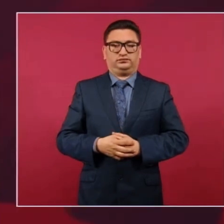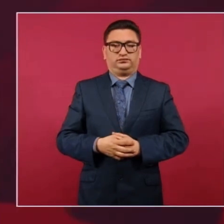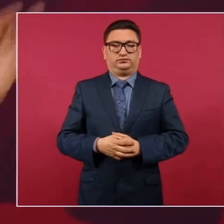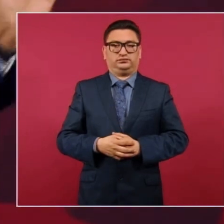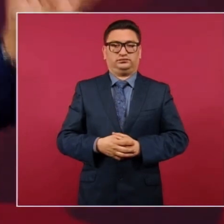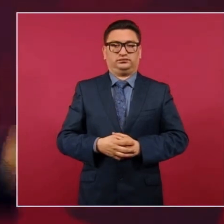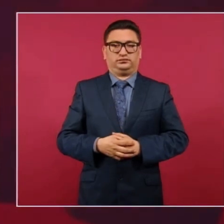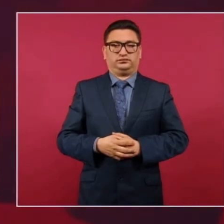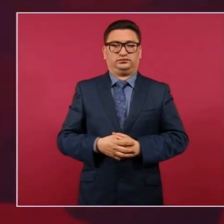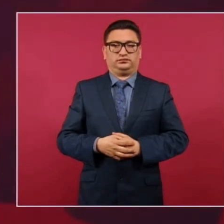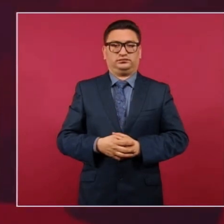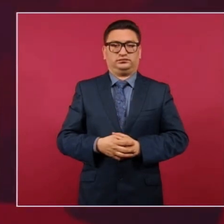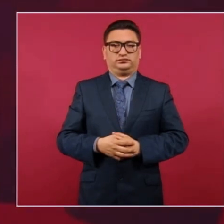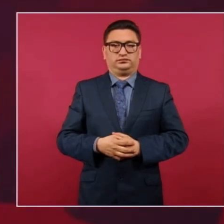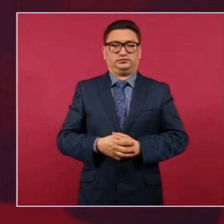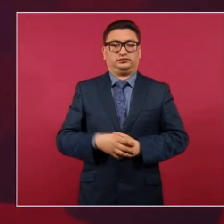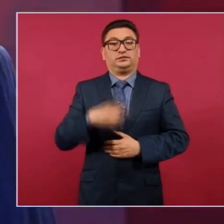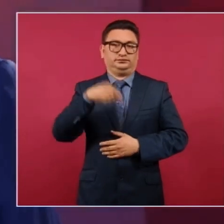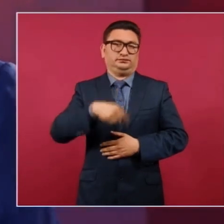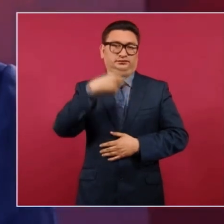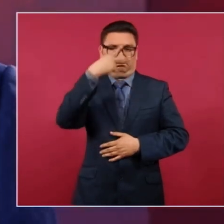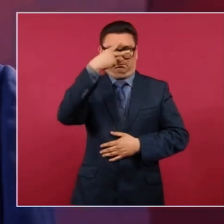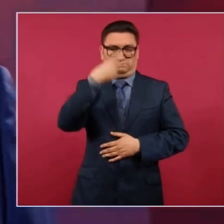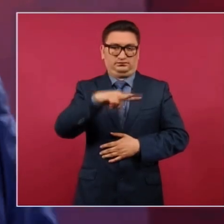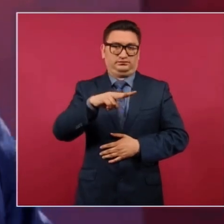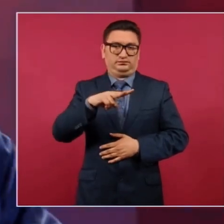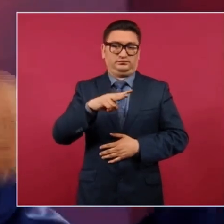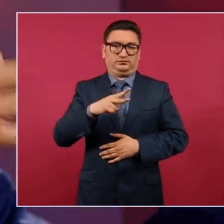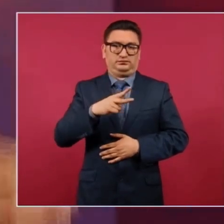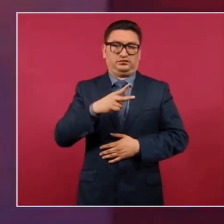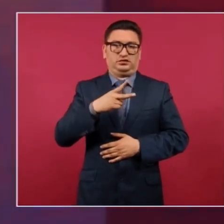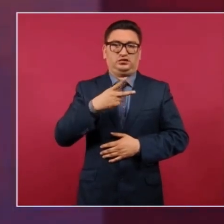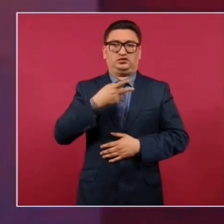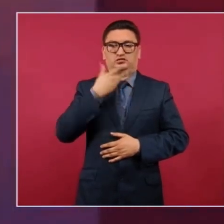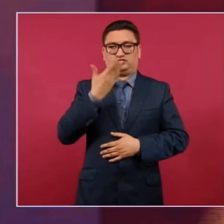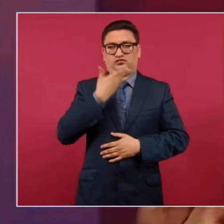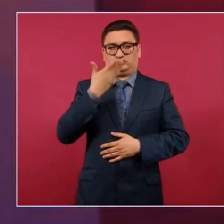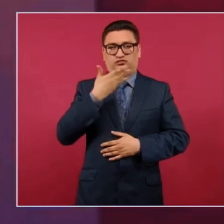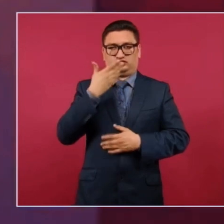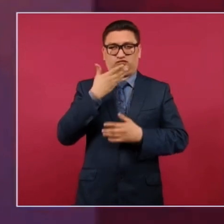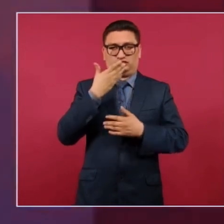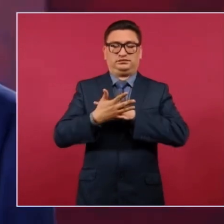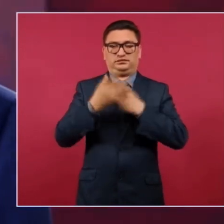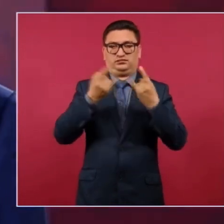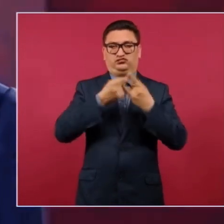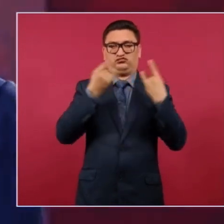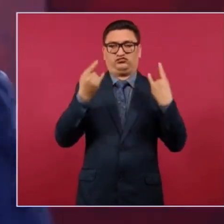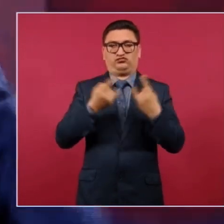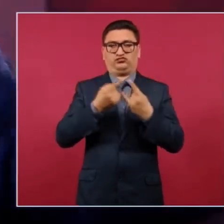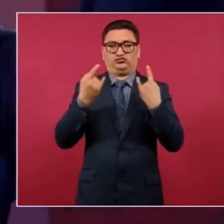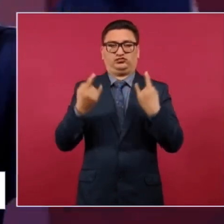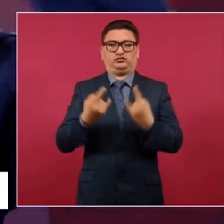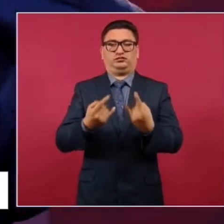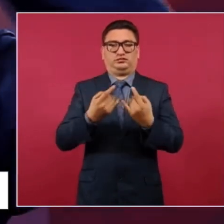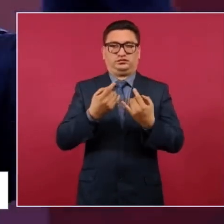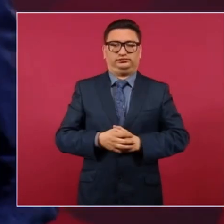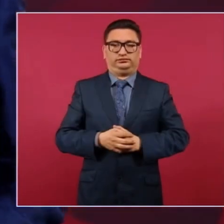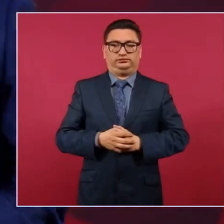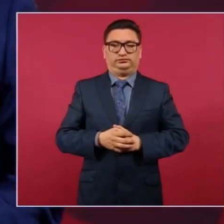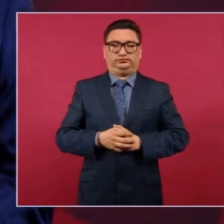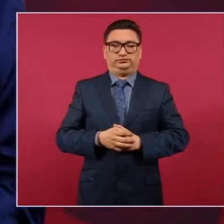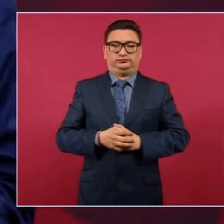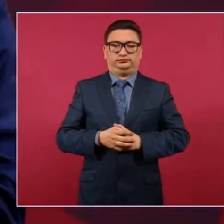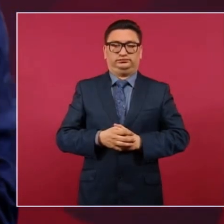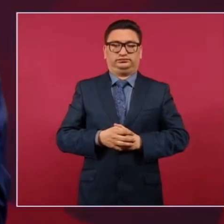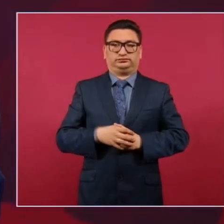Y miren, en el caso de México, en las 3 transformaciones que han habido en la historia, en la independencia, desde luego,